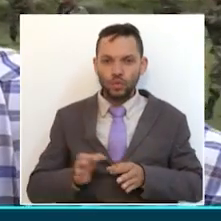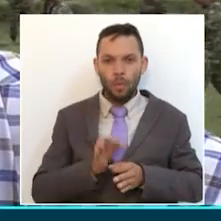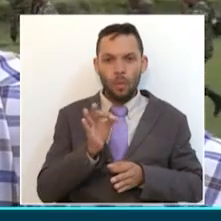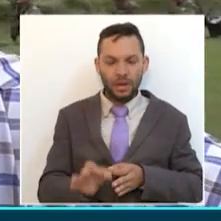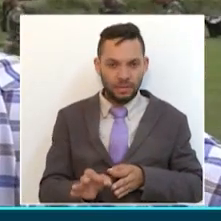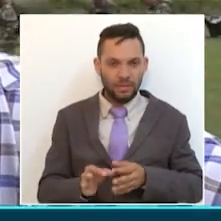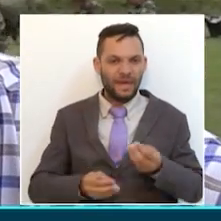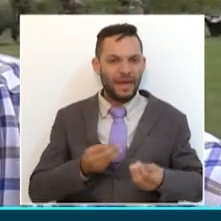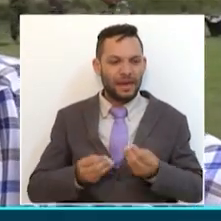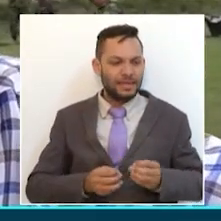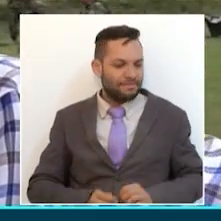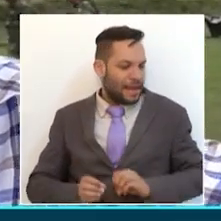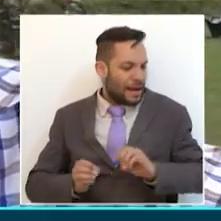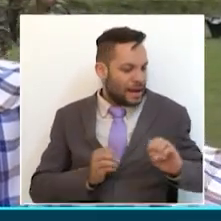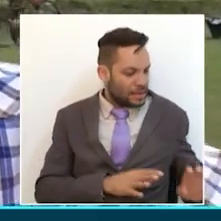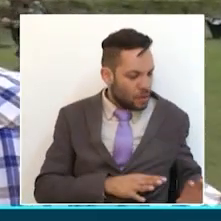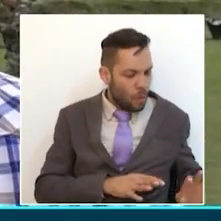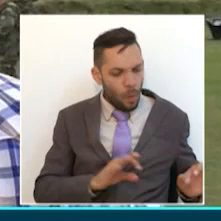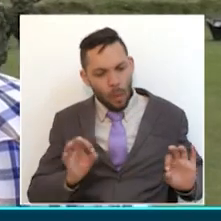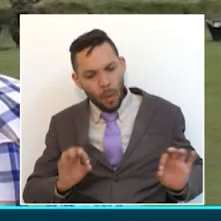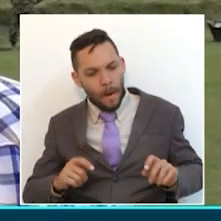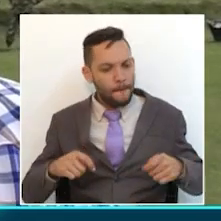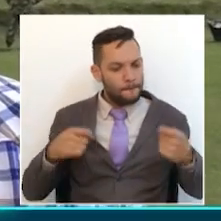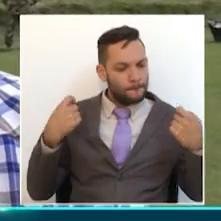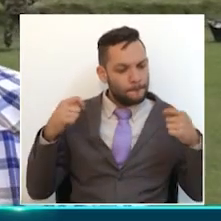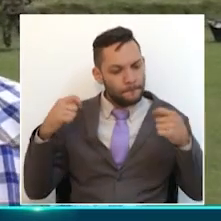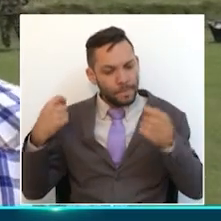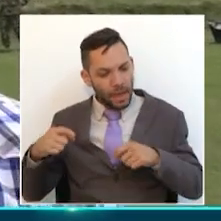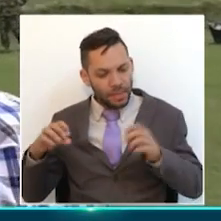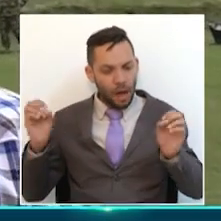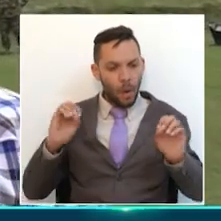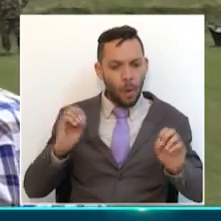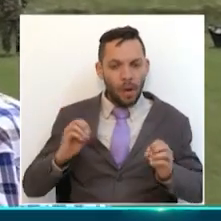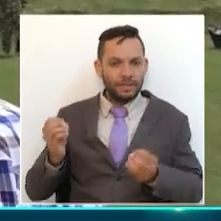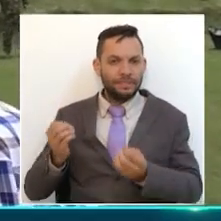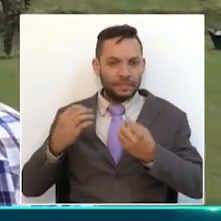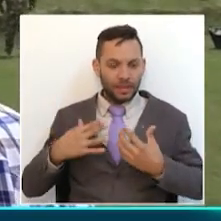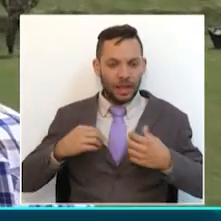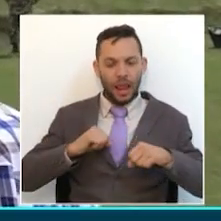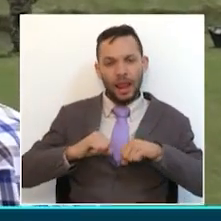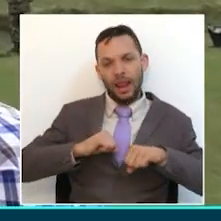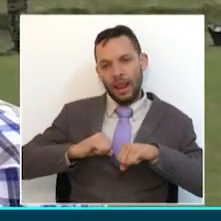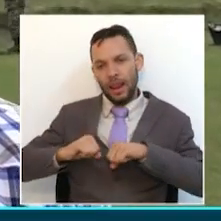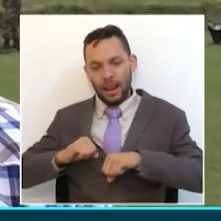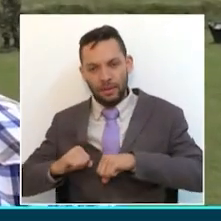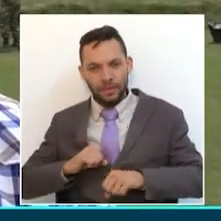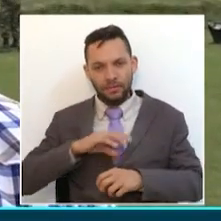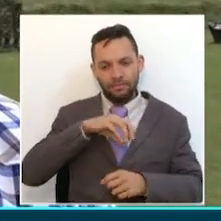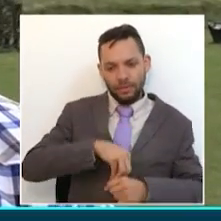retire y venda o le entreguen su capital accionario